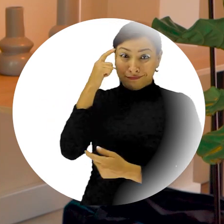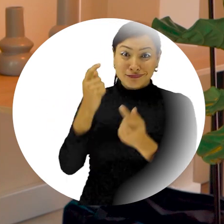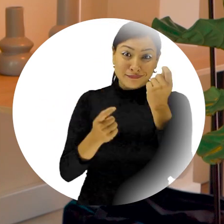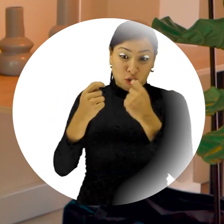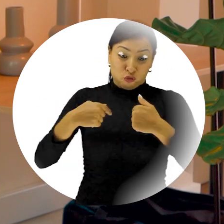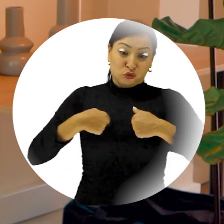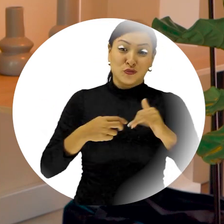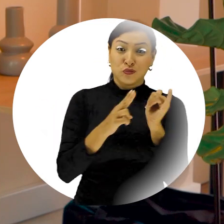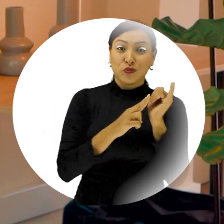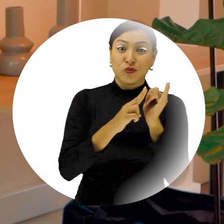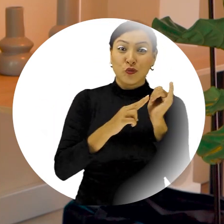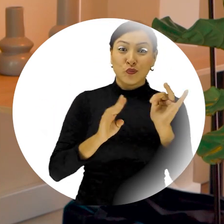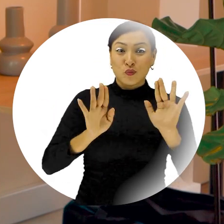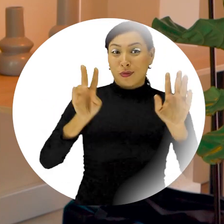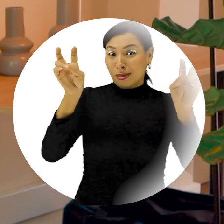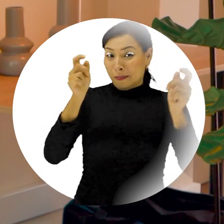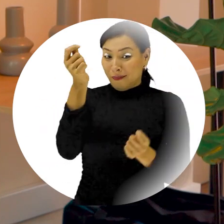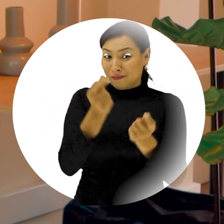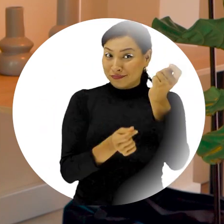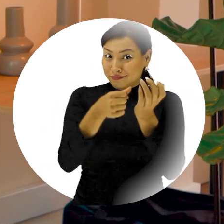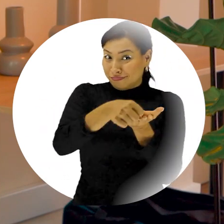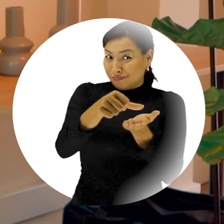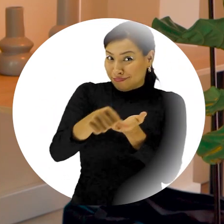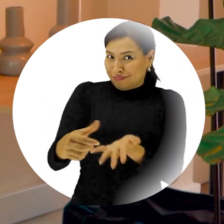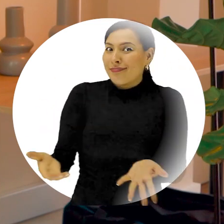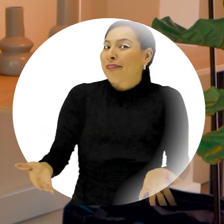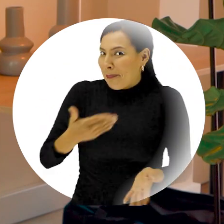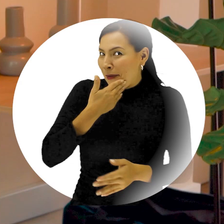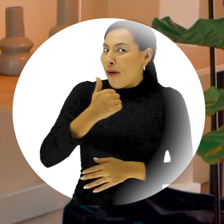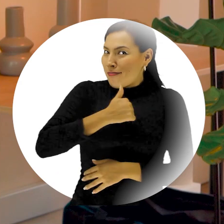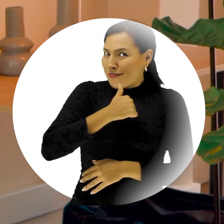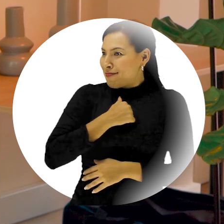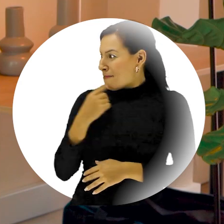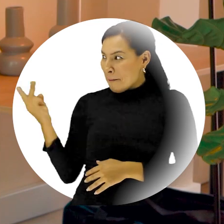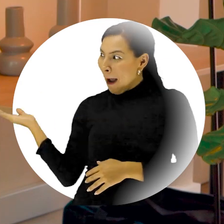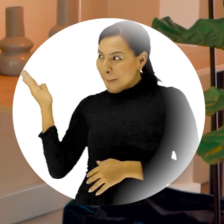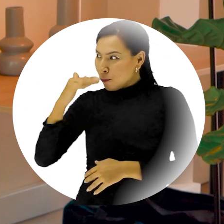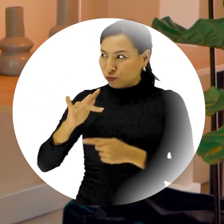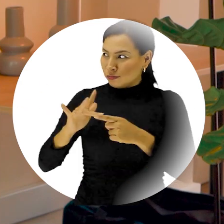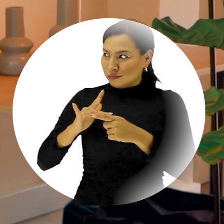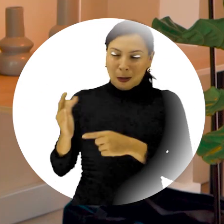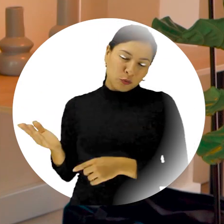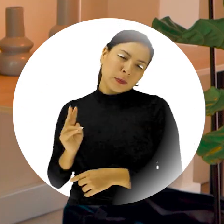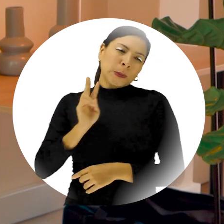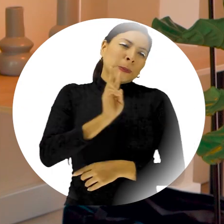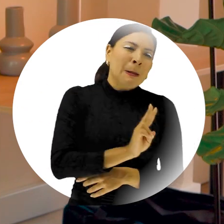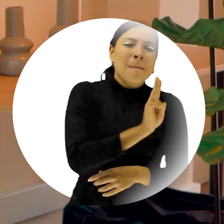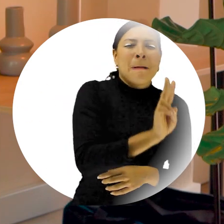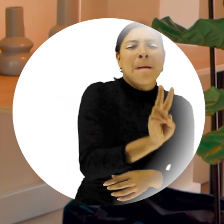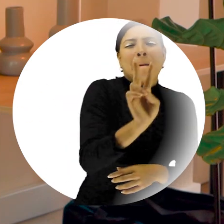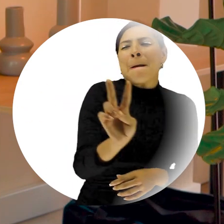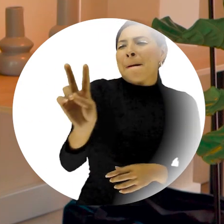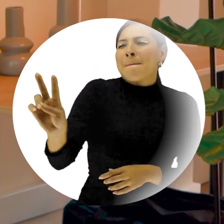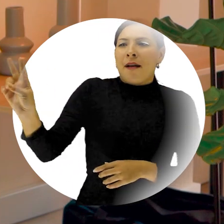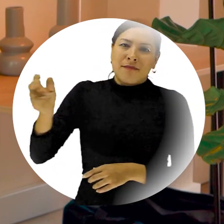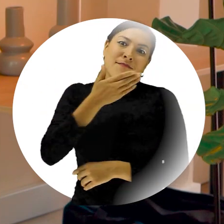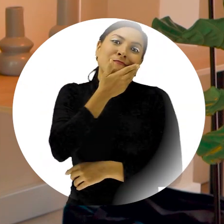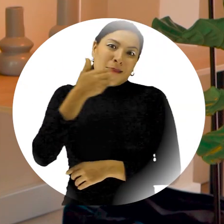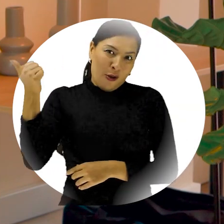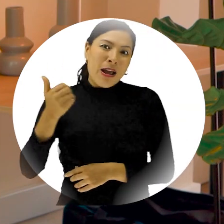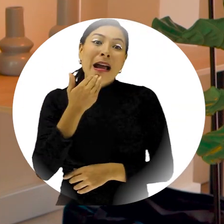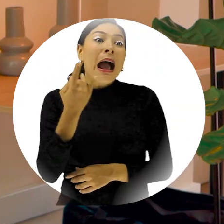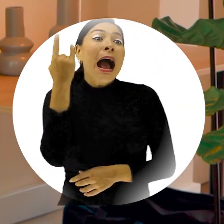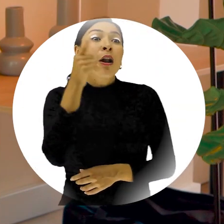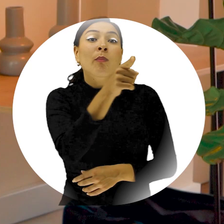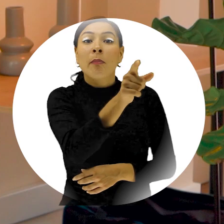para podérselo decir a una persona sobre cómo puede empezar y hacerlo si en este momento no tiene como el recurso para un asesor. Así que basados como en